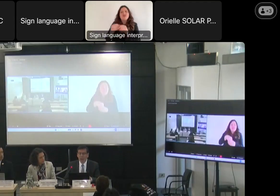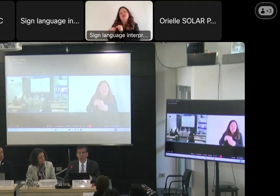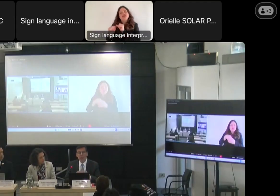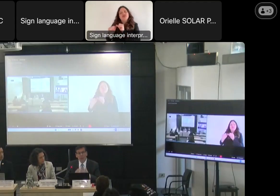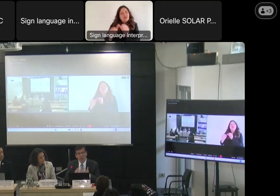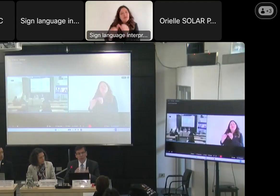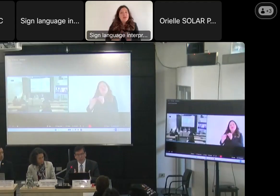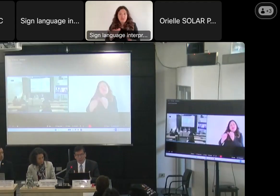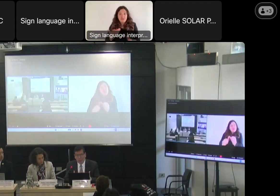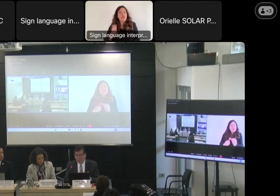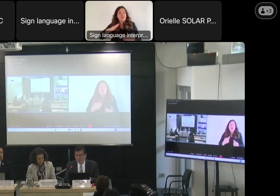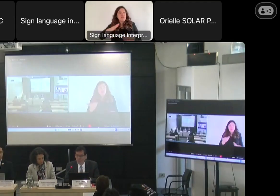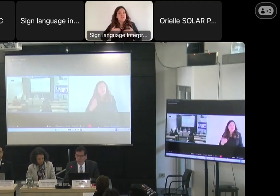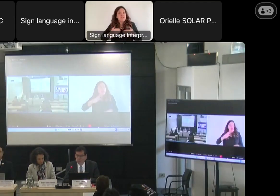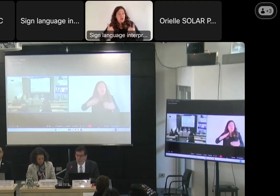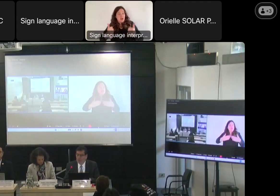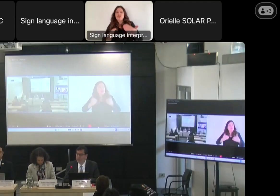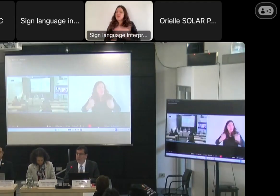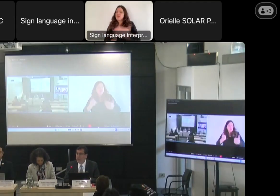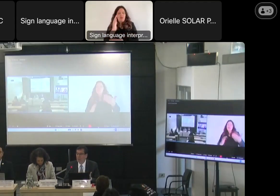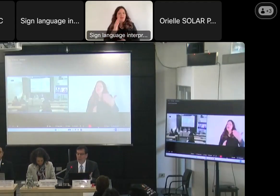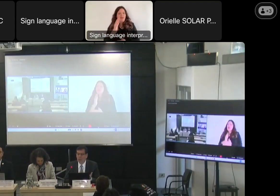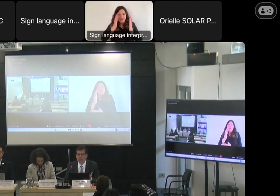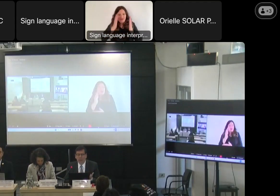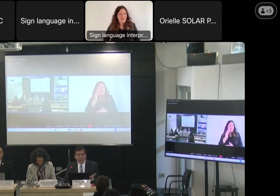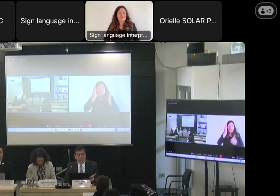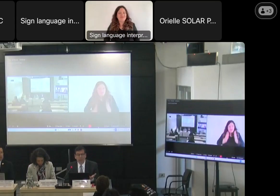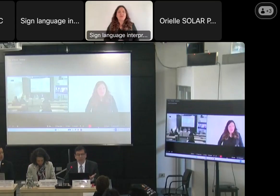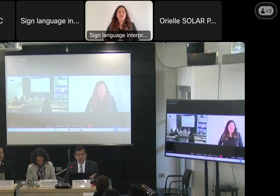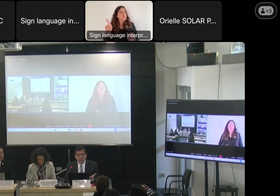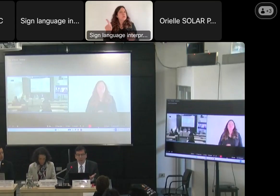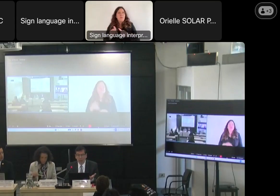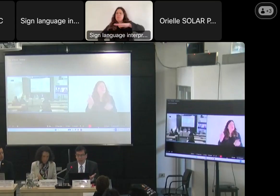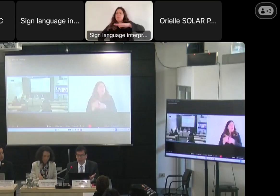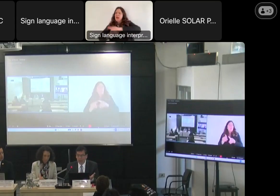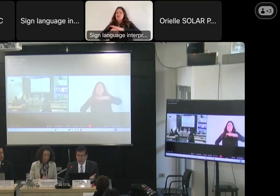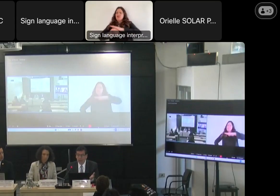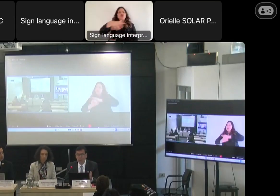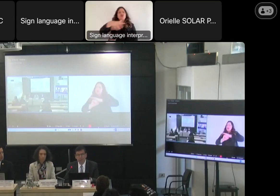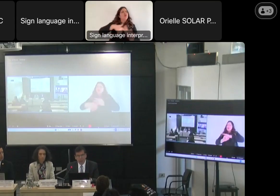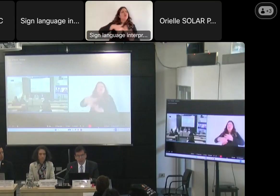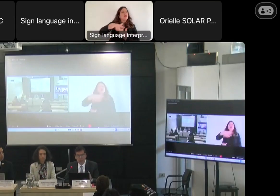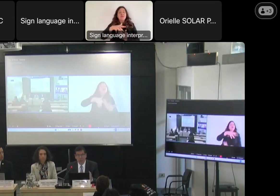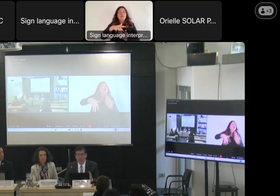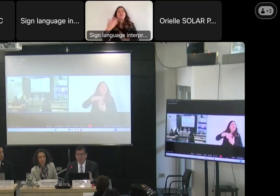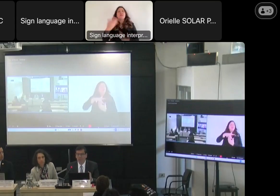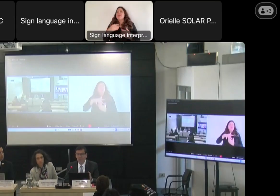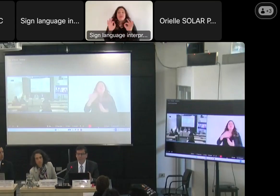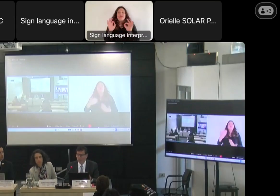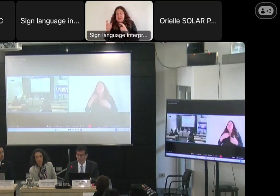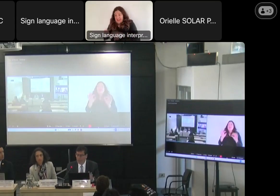salud es un derecho humano fundamental y un pilar central de la protección social, indispensable para el bienestar físico, mental y